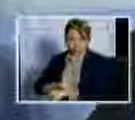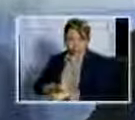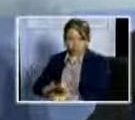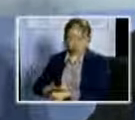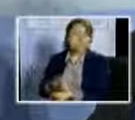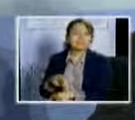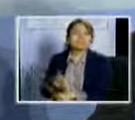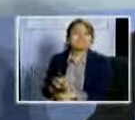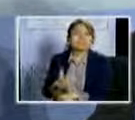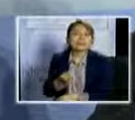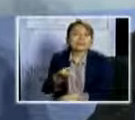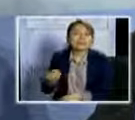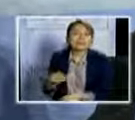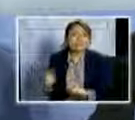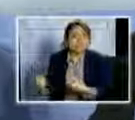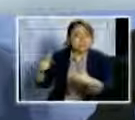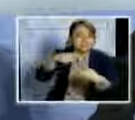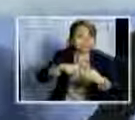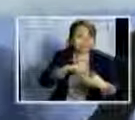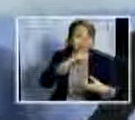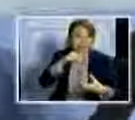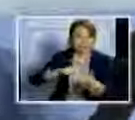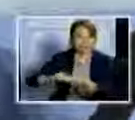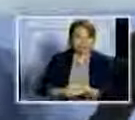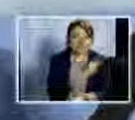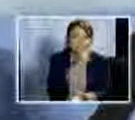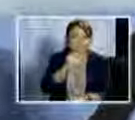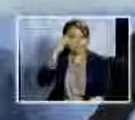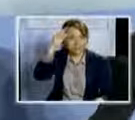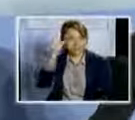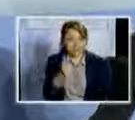parte del Tratado de No Proliferación, jamás han sido parte.